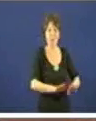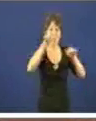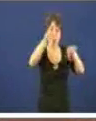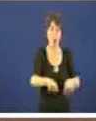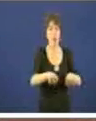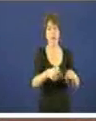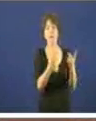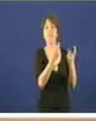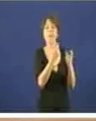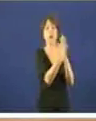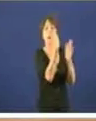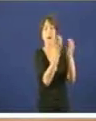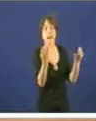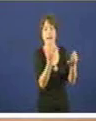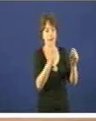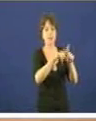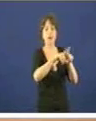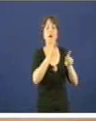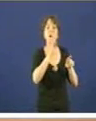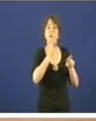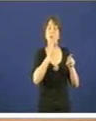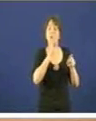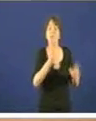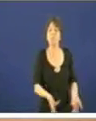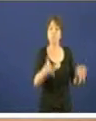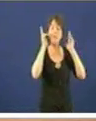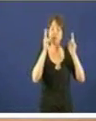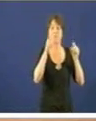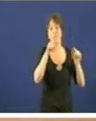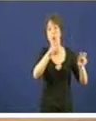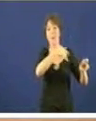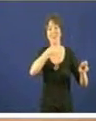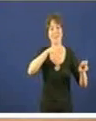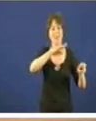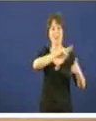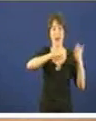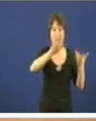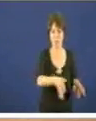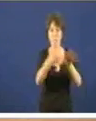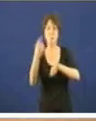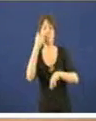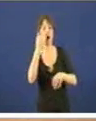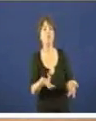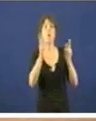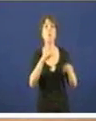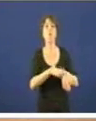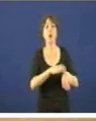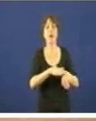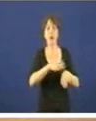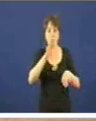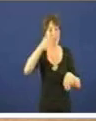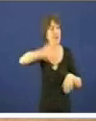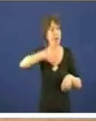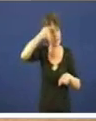ten que explicarnos é por que autorizou a conversión de Nova Caixa Galicia en banco sabendo que a obra social era inviable. Por